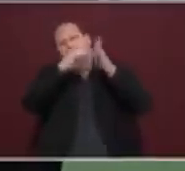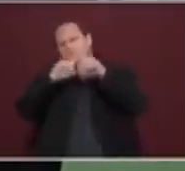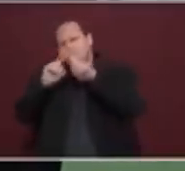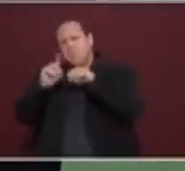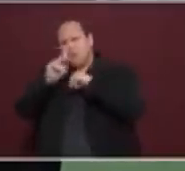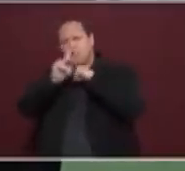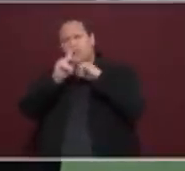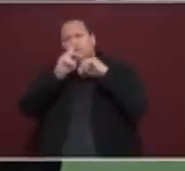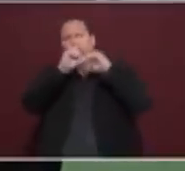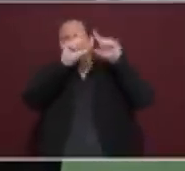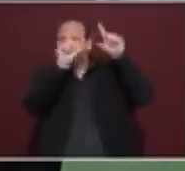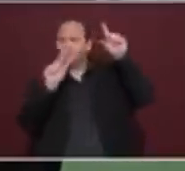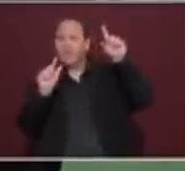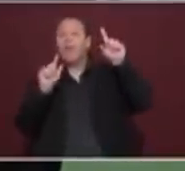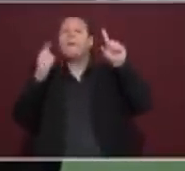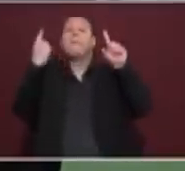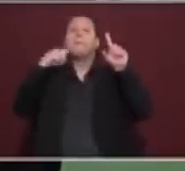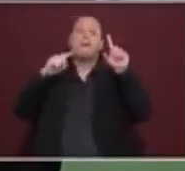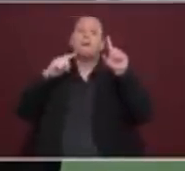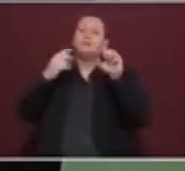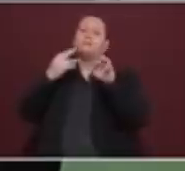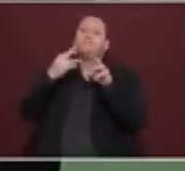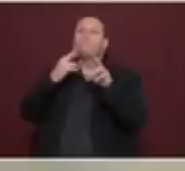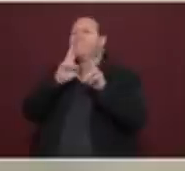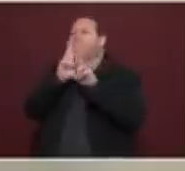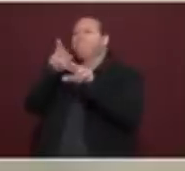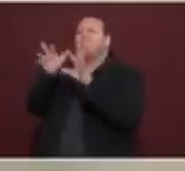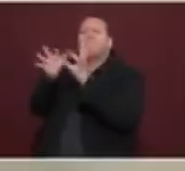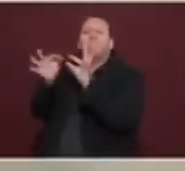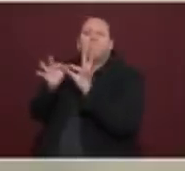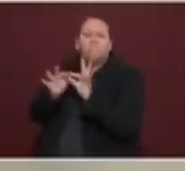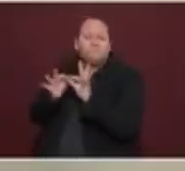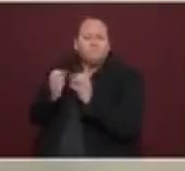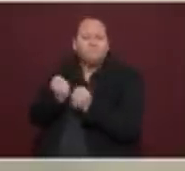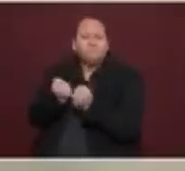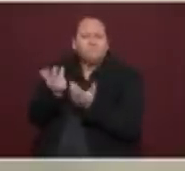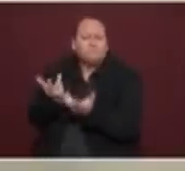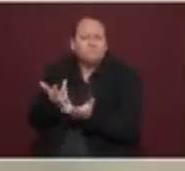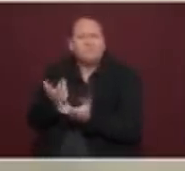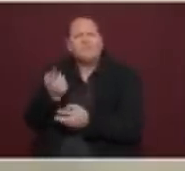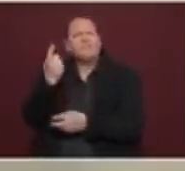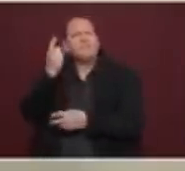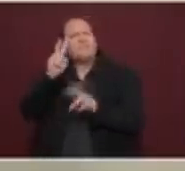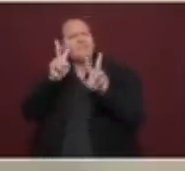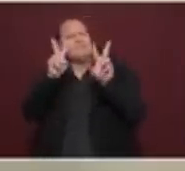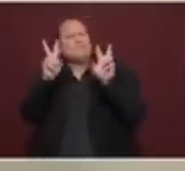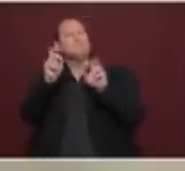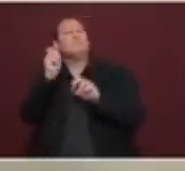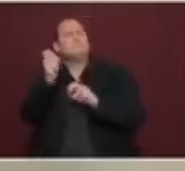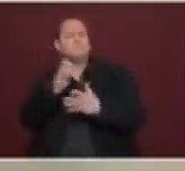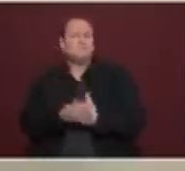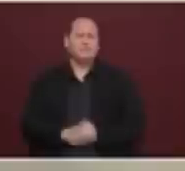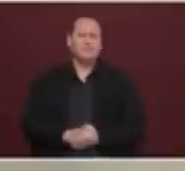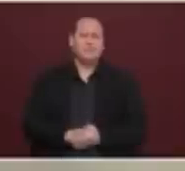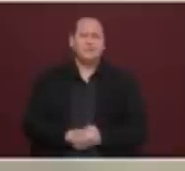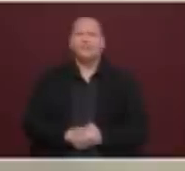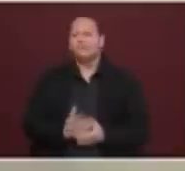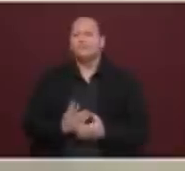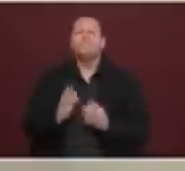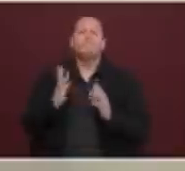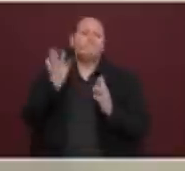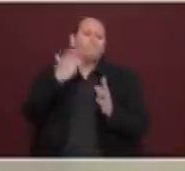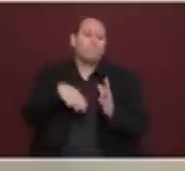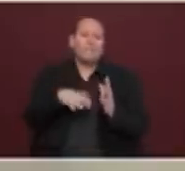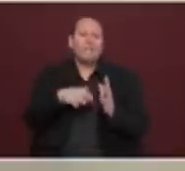el reporte sobre la incidencia